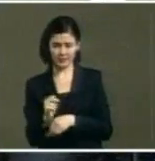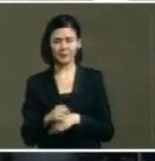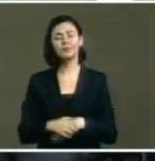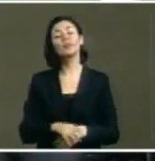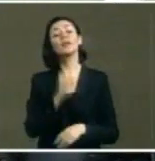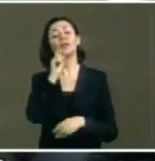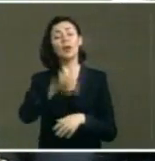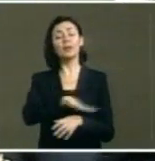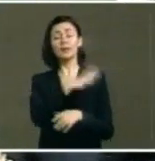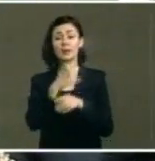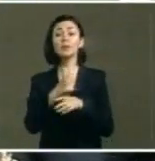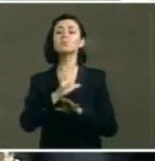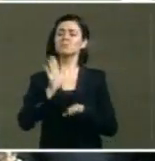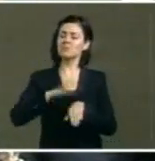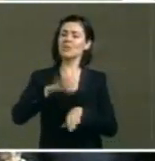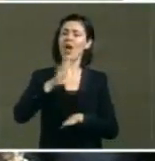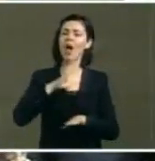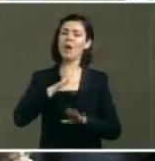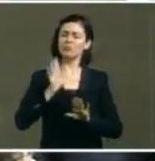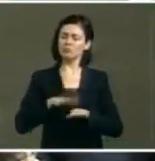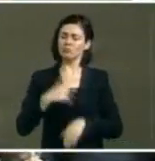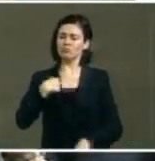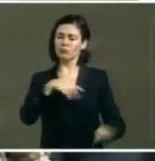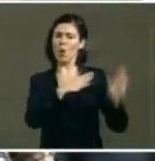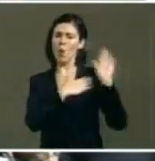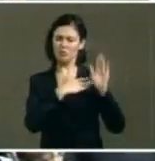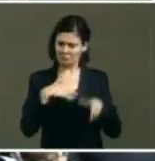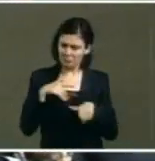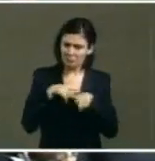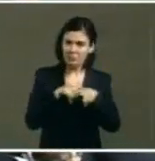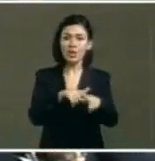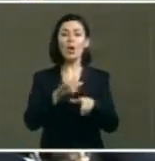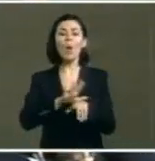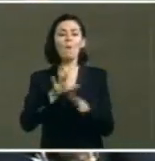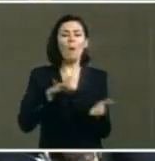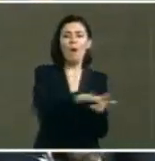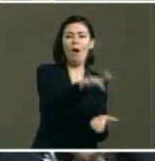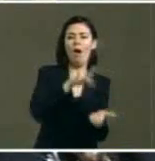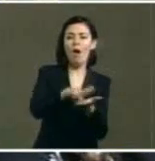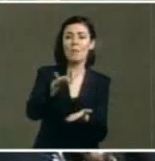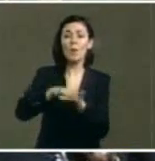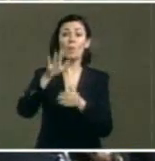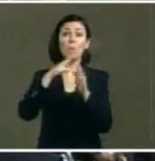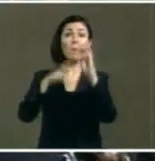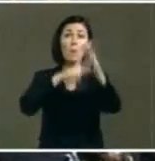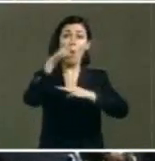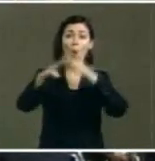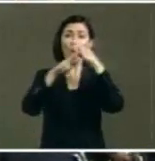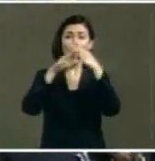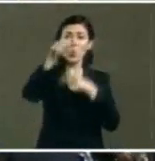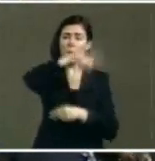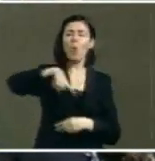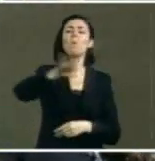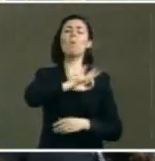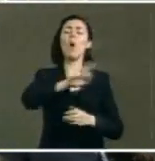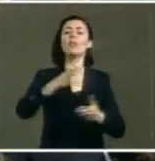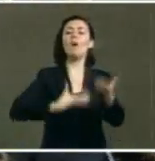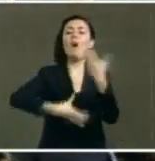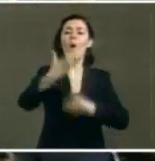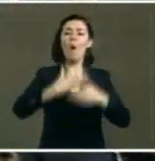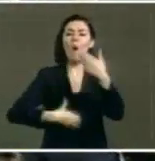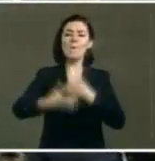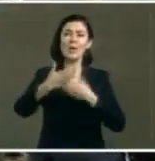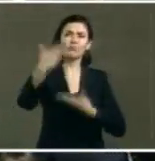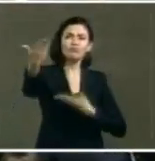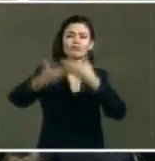Quinto, hemos mantenido nuestro compromiso con una economía abierta al comercio mundial, lo que le ha dado una enorme eficiencia